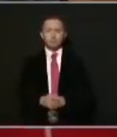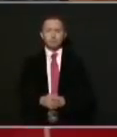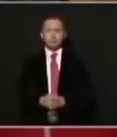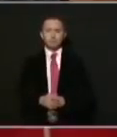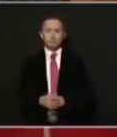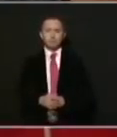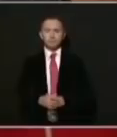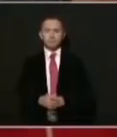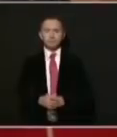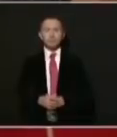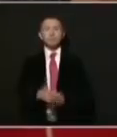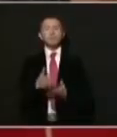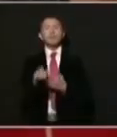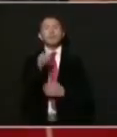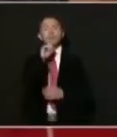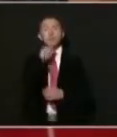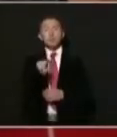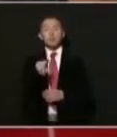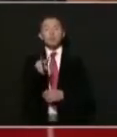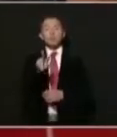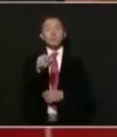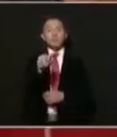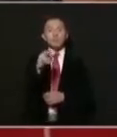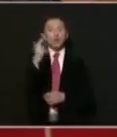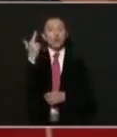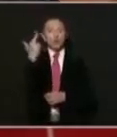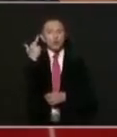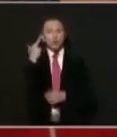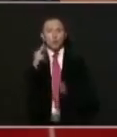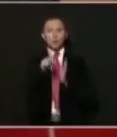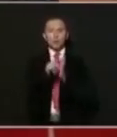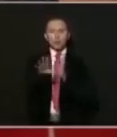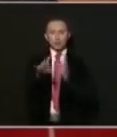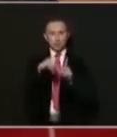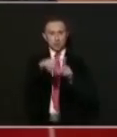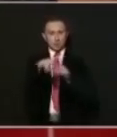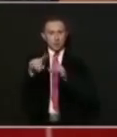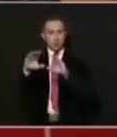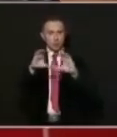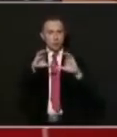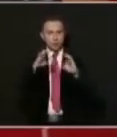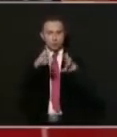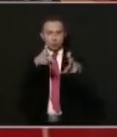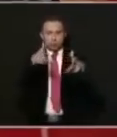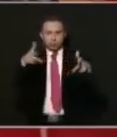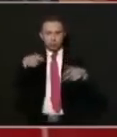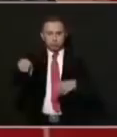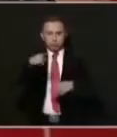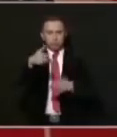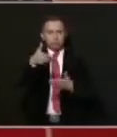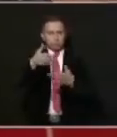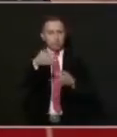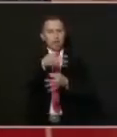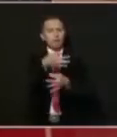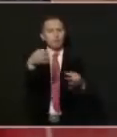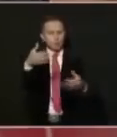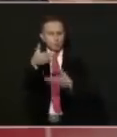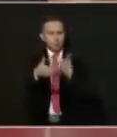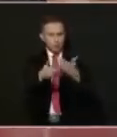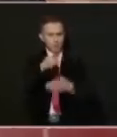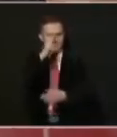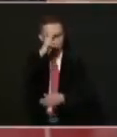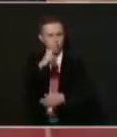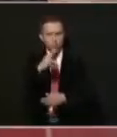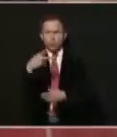integrantes de los medios de comunicación, de manera muy respetuosa, que ejerzan esa